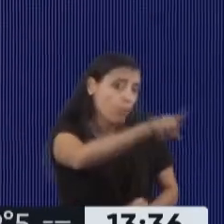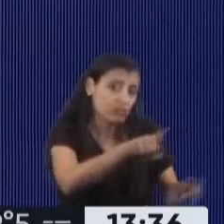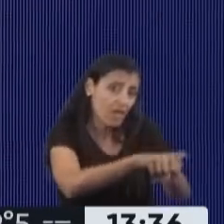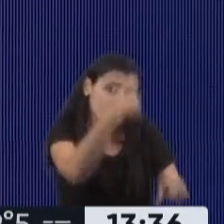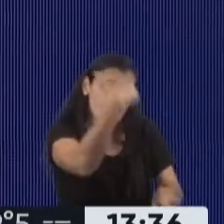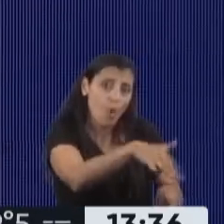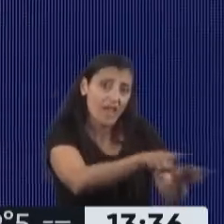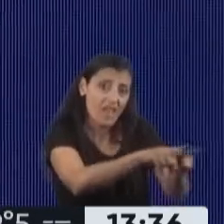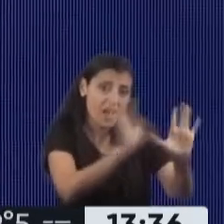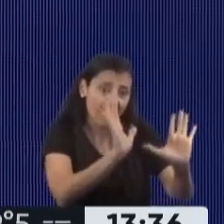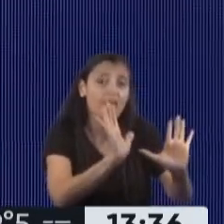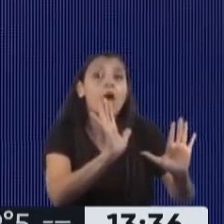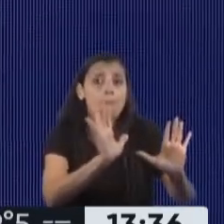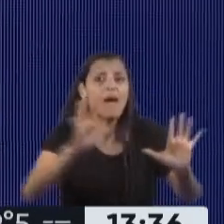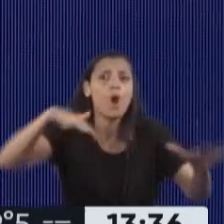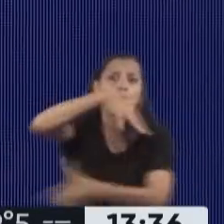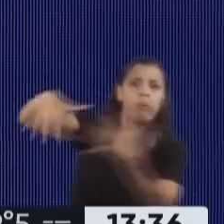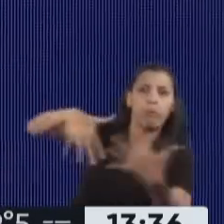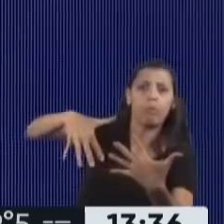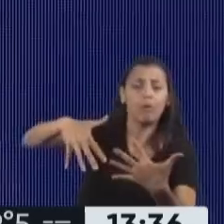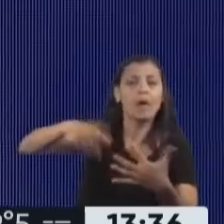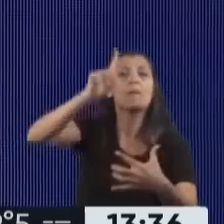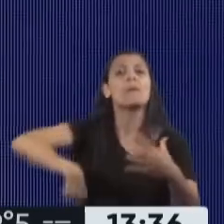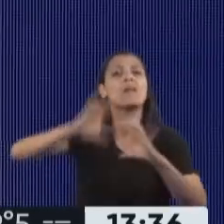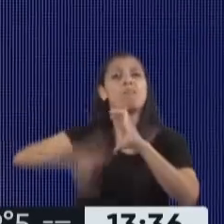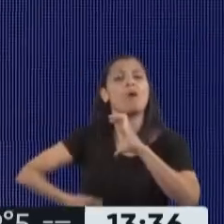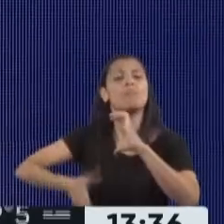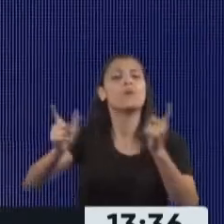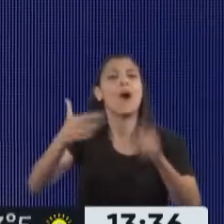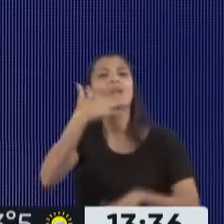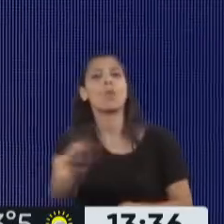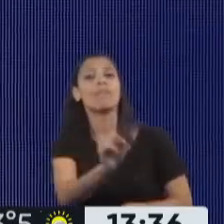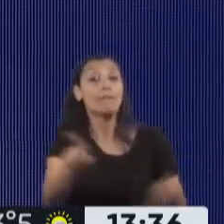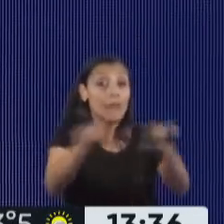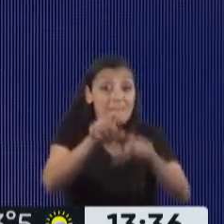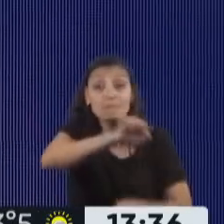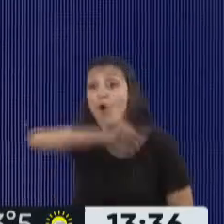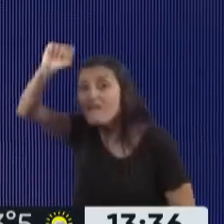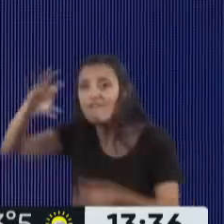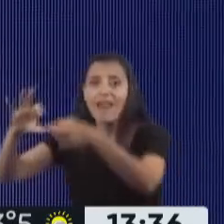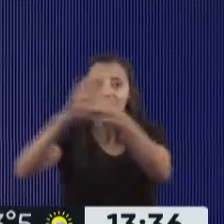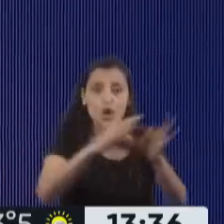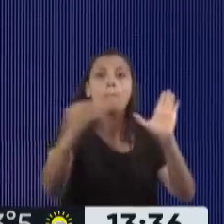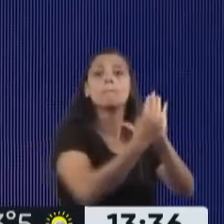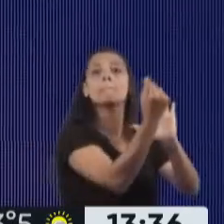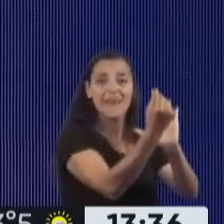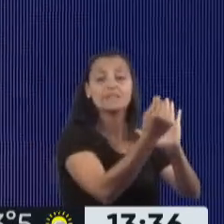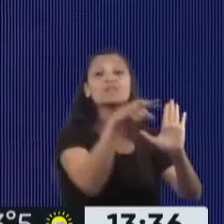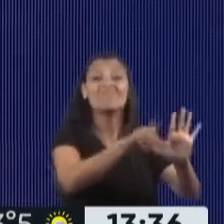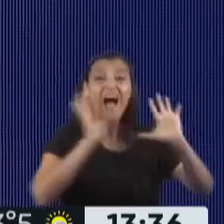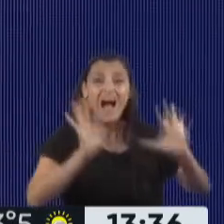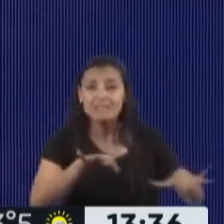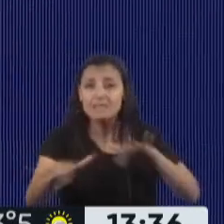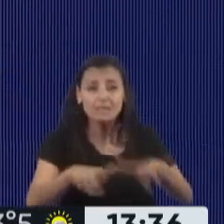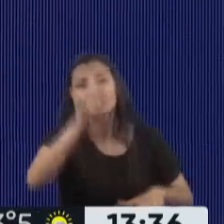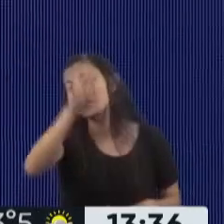muy inteligente, pero el ruido no nos permite comunicarnos. Eso es lo que hace la inflación con el sistema de precios. Y cuando hace eso se pierde un